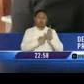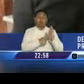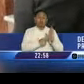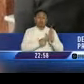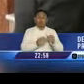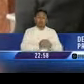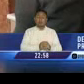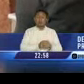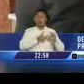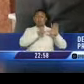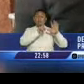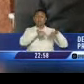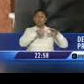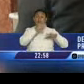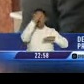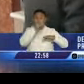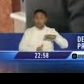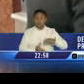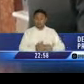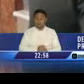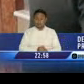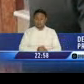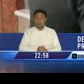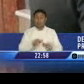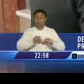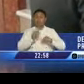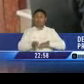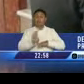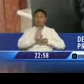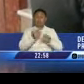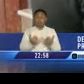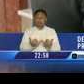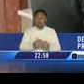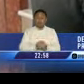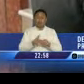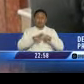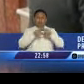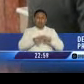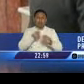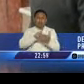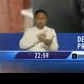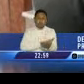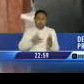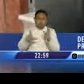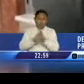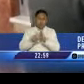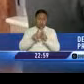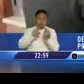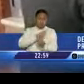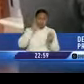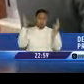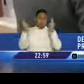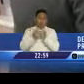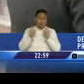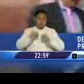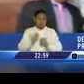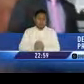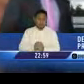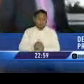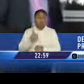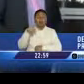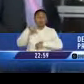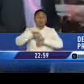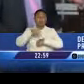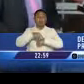un plazo de 6 meses. La legislatura deberá tramitar y revisar este proyecto de ley reformatoria y aprobarlo en el